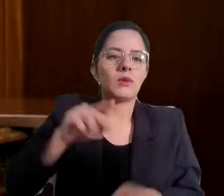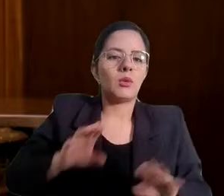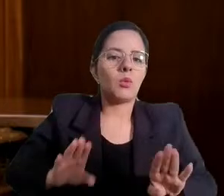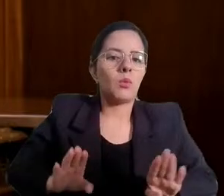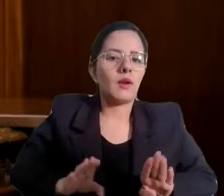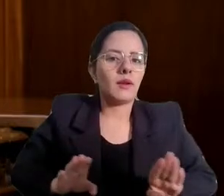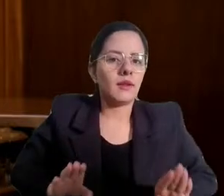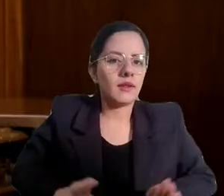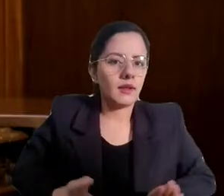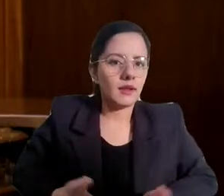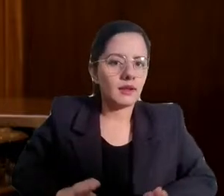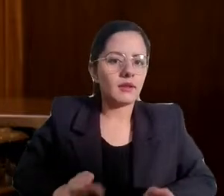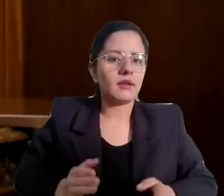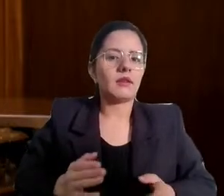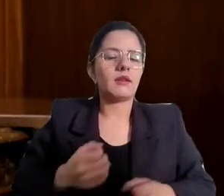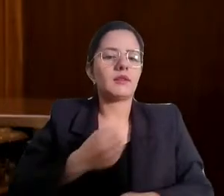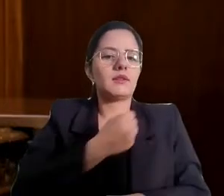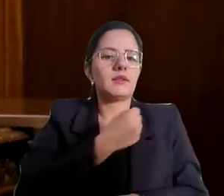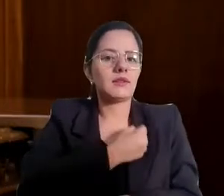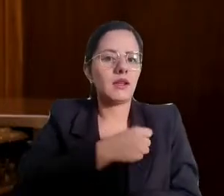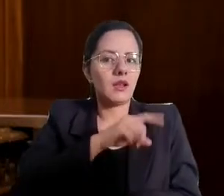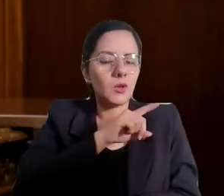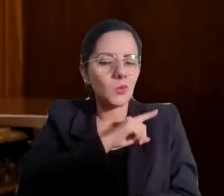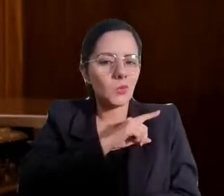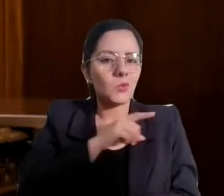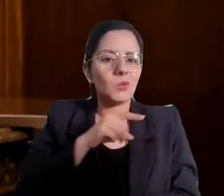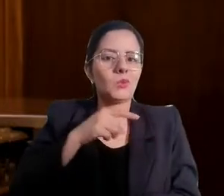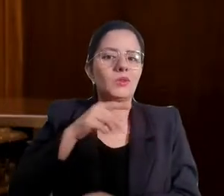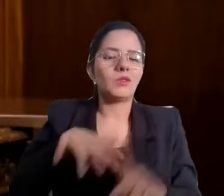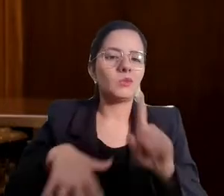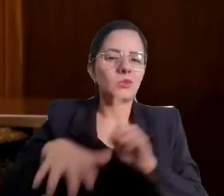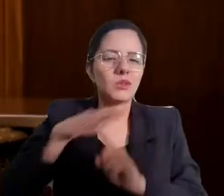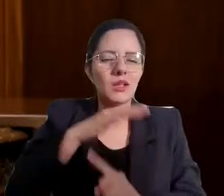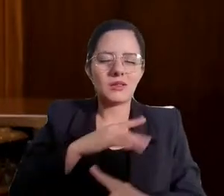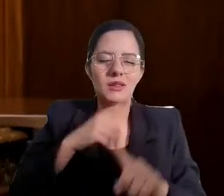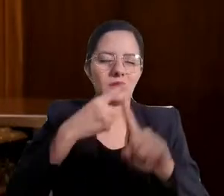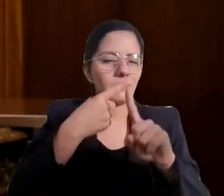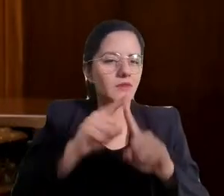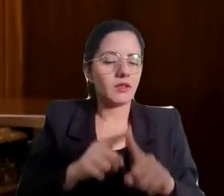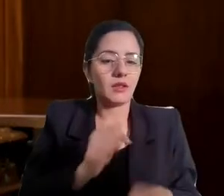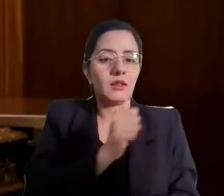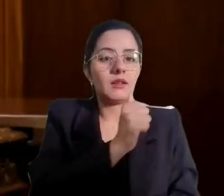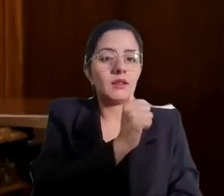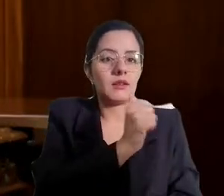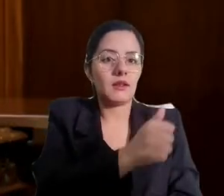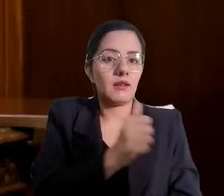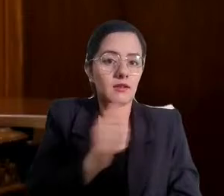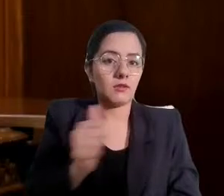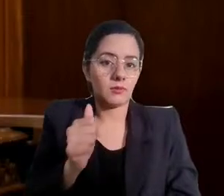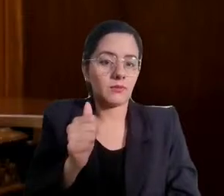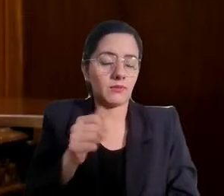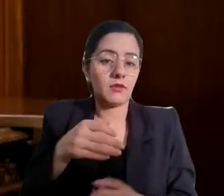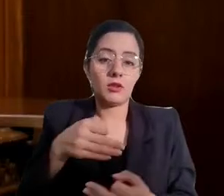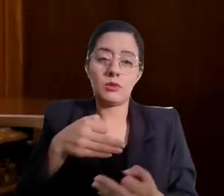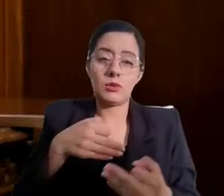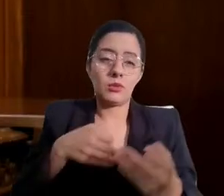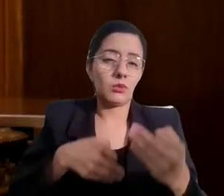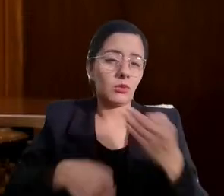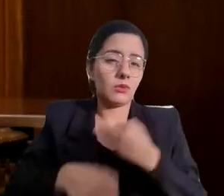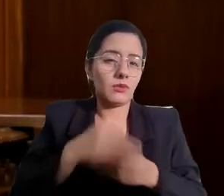mentales y de salud de cada individuo. Sin excepción, todas las